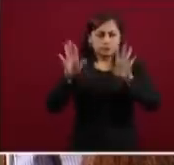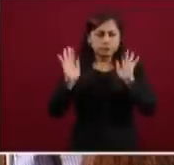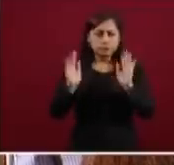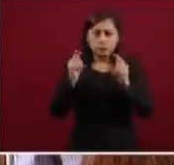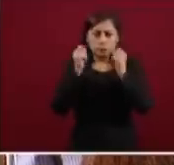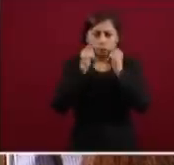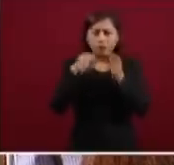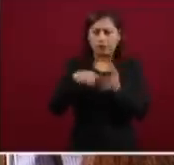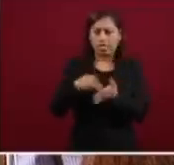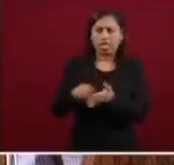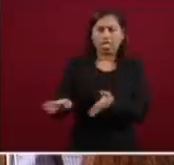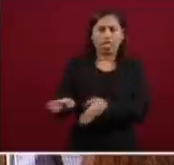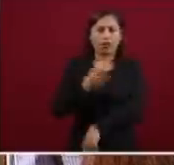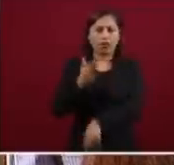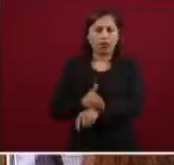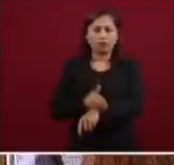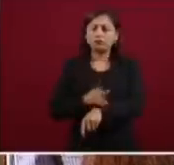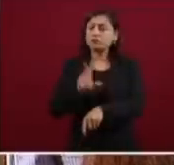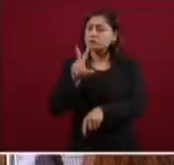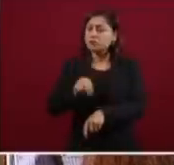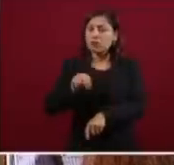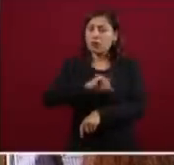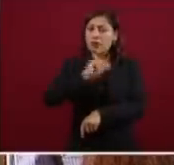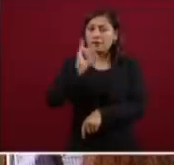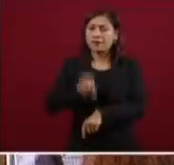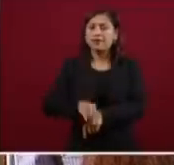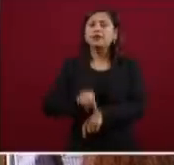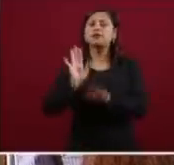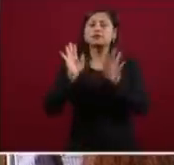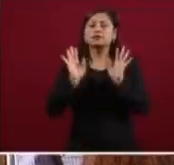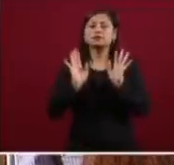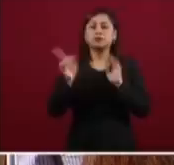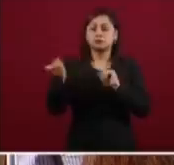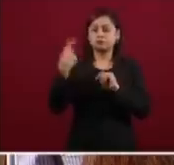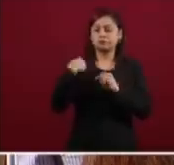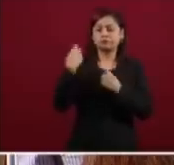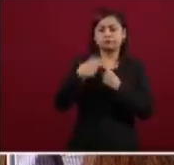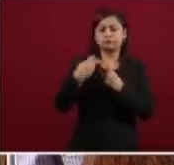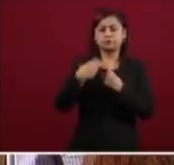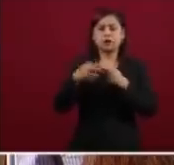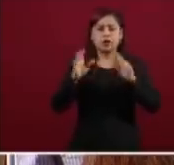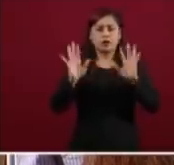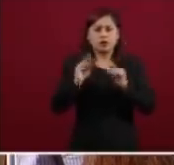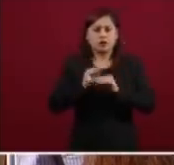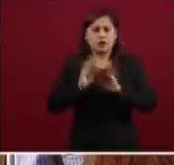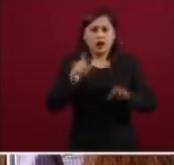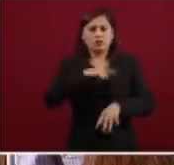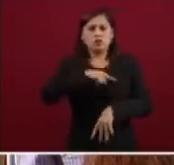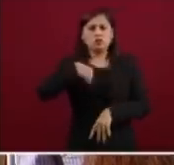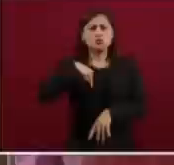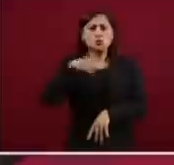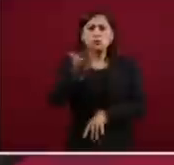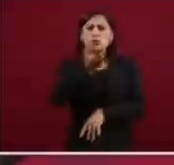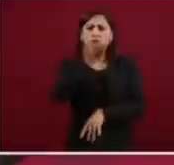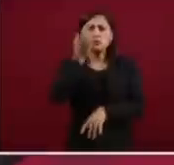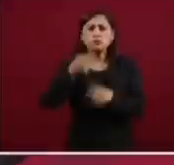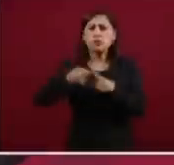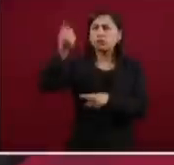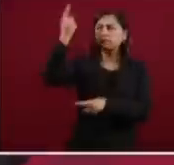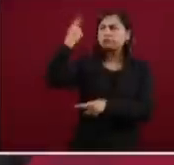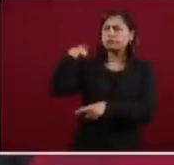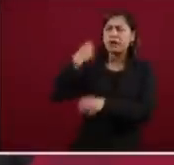mal estamos acostumbrado pues a la crítica desde hace mucho tiempo